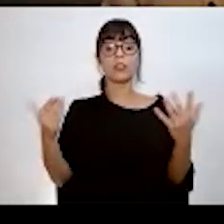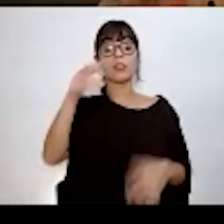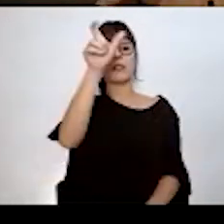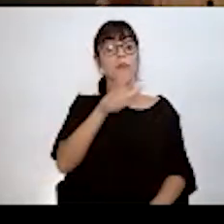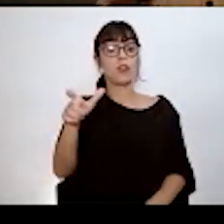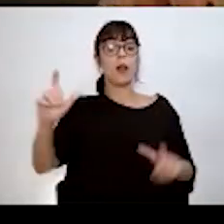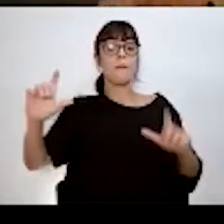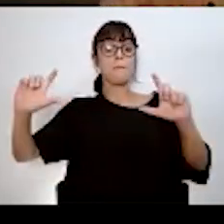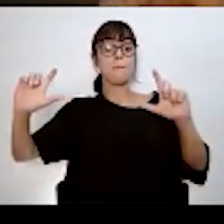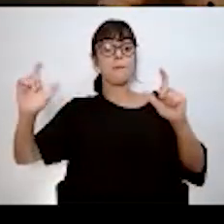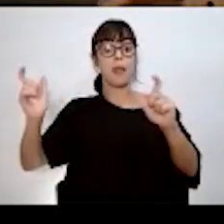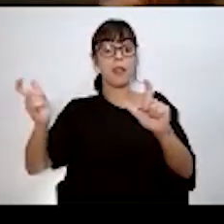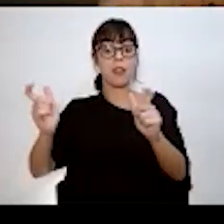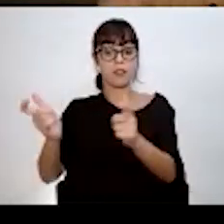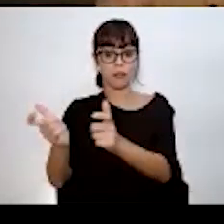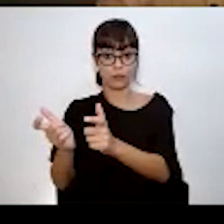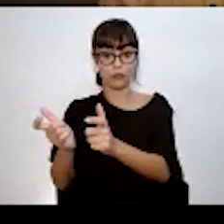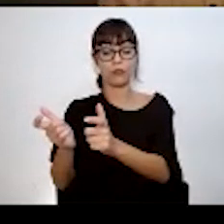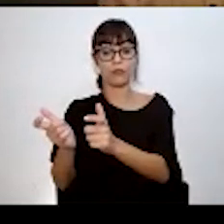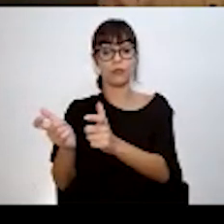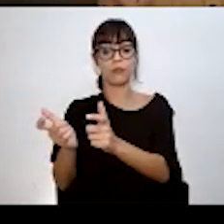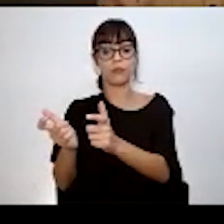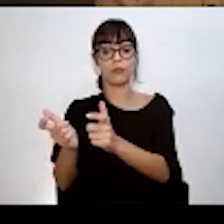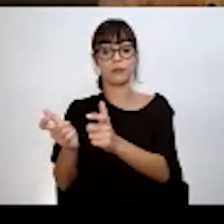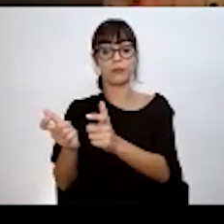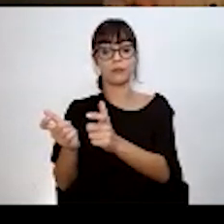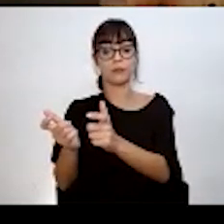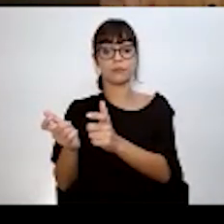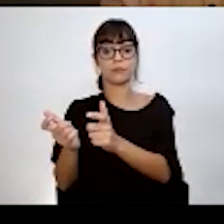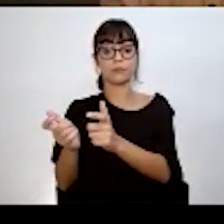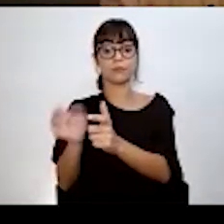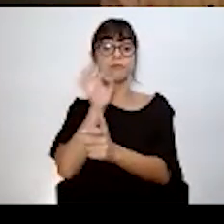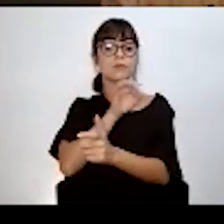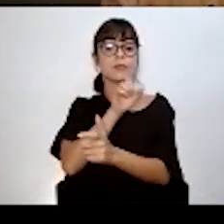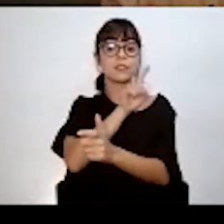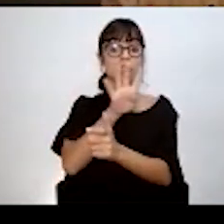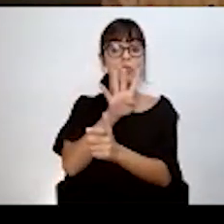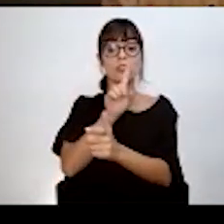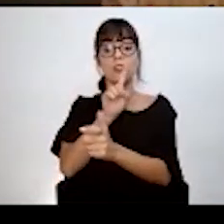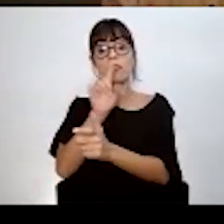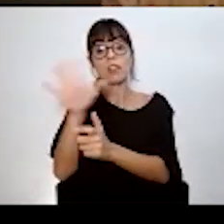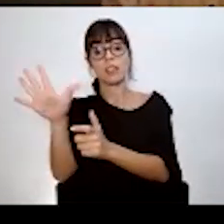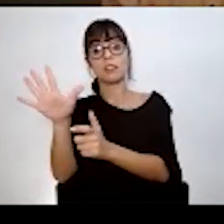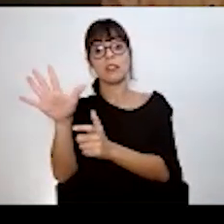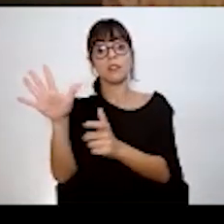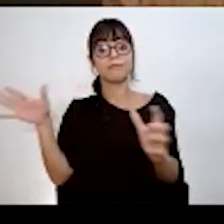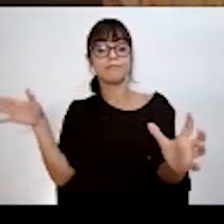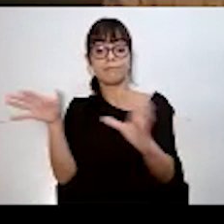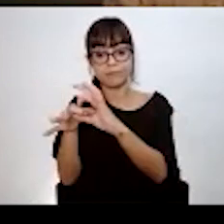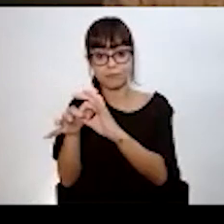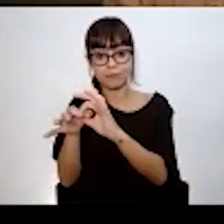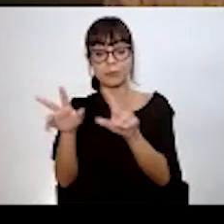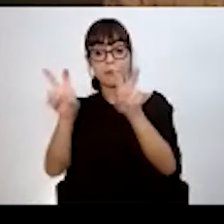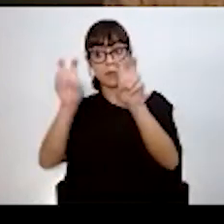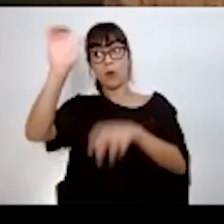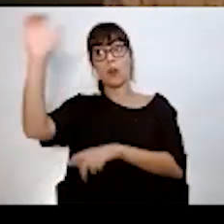significativo. Posiblemente, y en el siglo XIV, XV, esté también directamente vinculado con la frecuentación de europeos